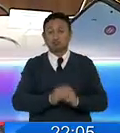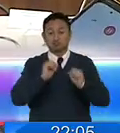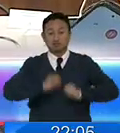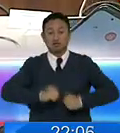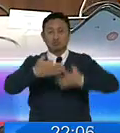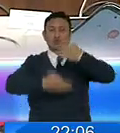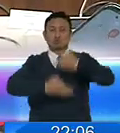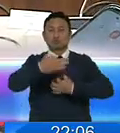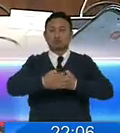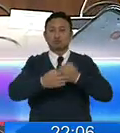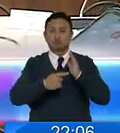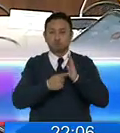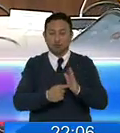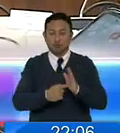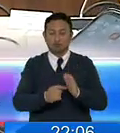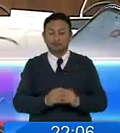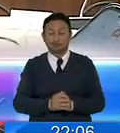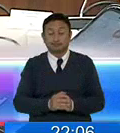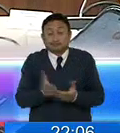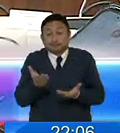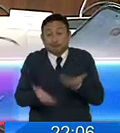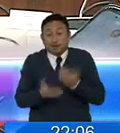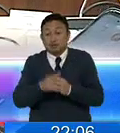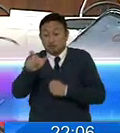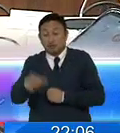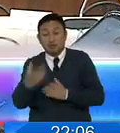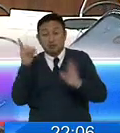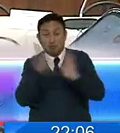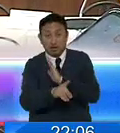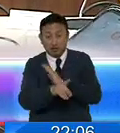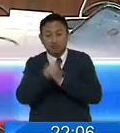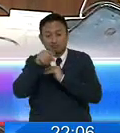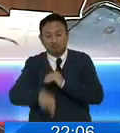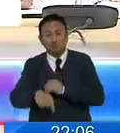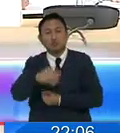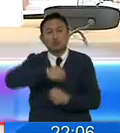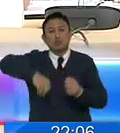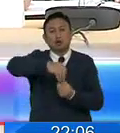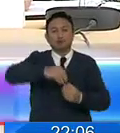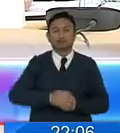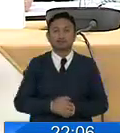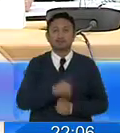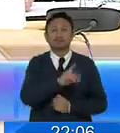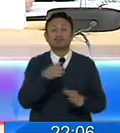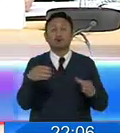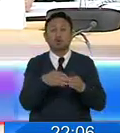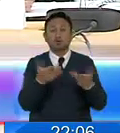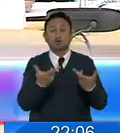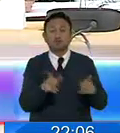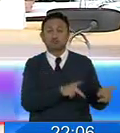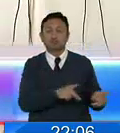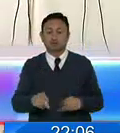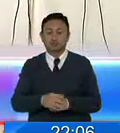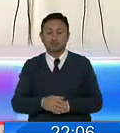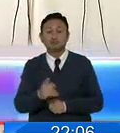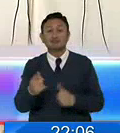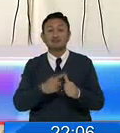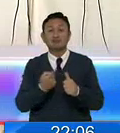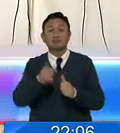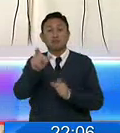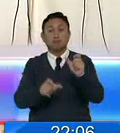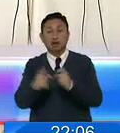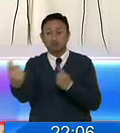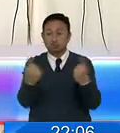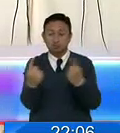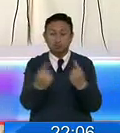de justicia y, en el caso que se demande, que exista reparación. Esta comisión tiene planificado iniciar con una serie de